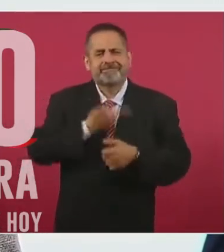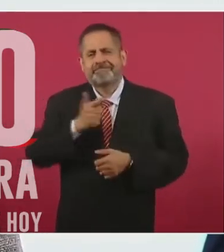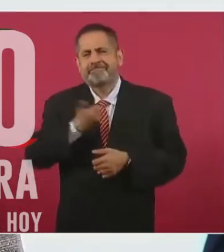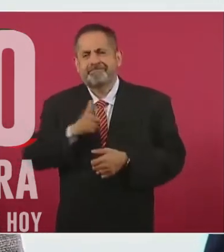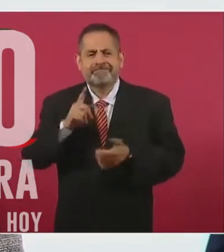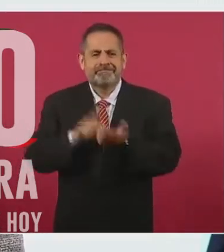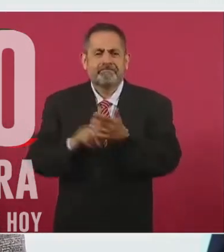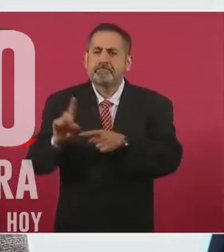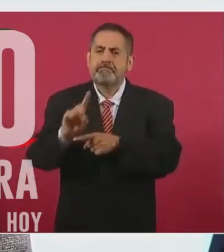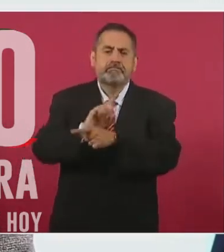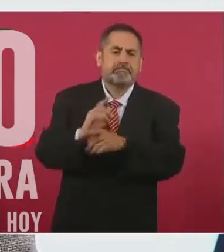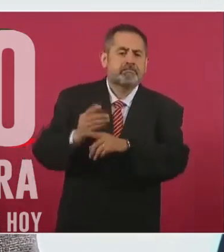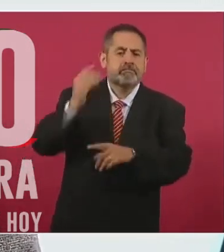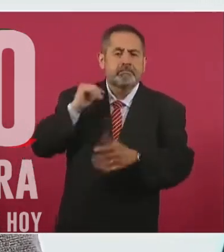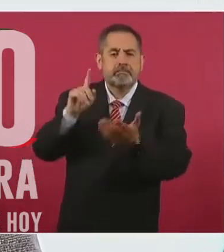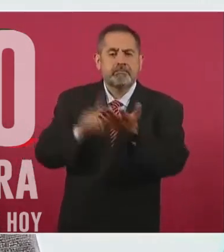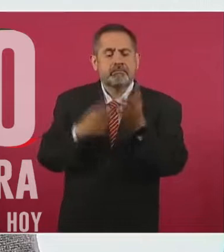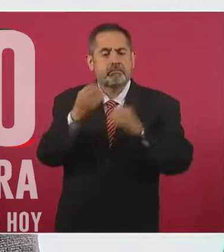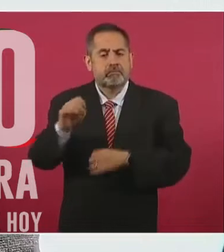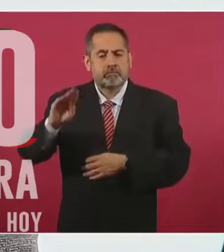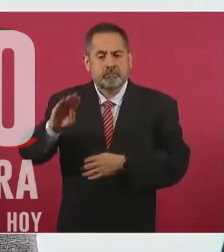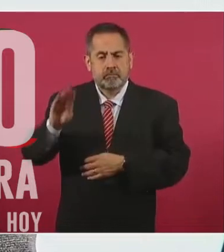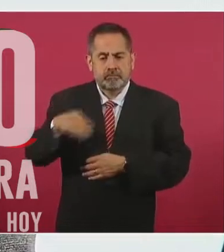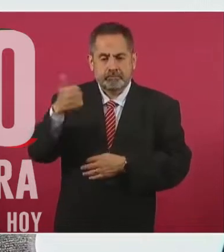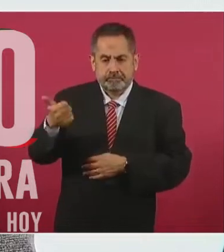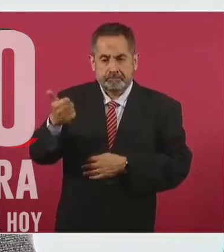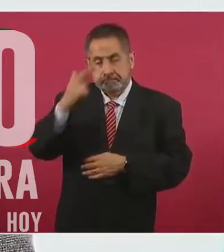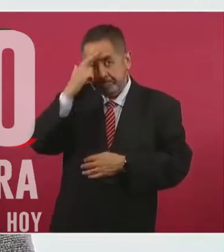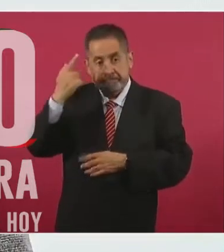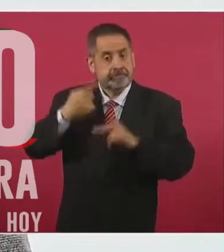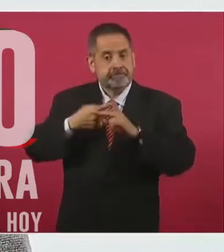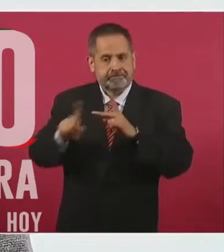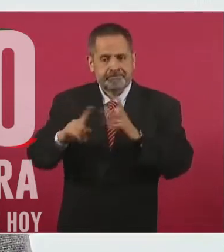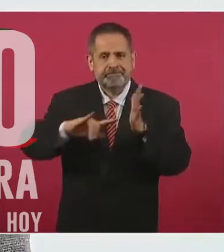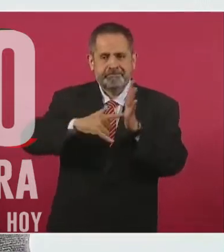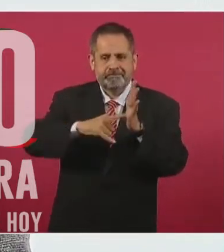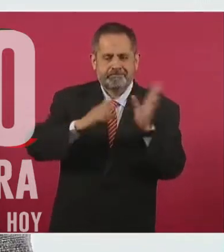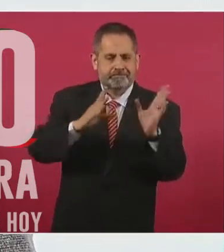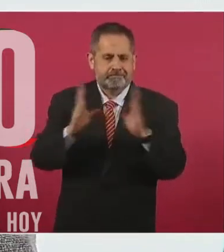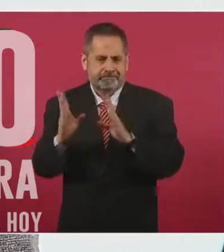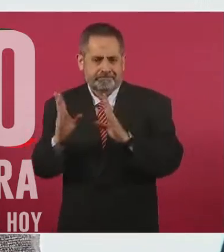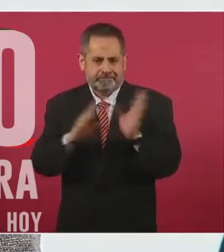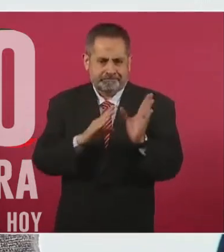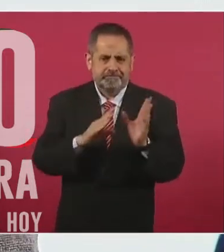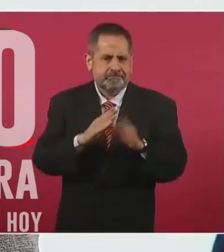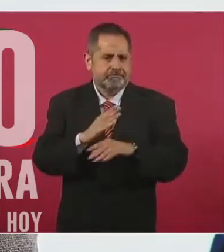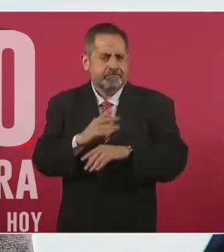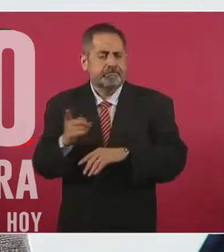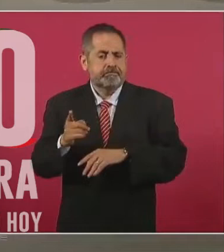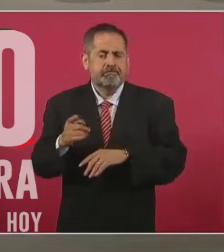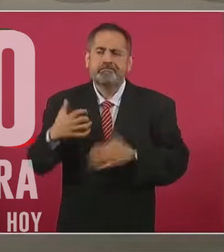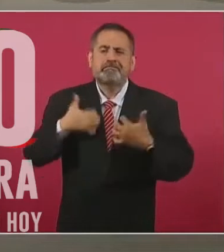desde 1996, cuando se instaló este horario.